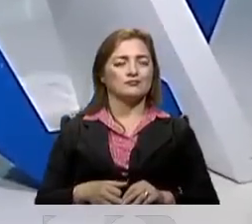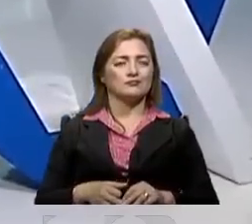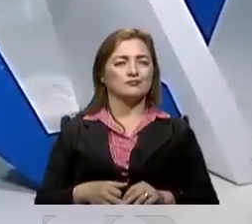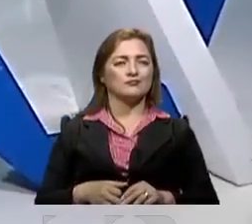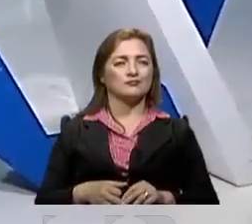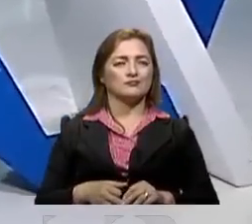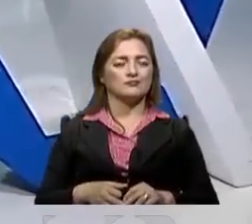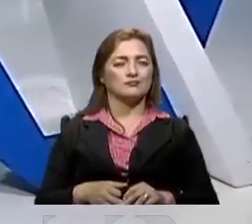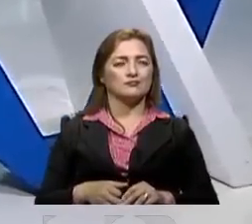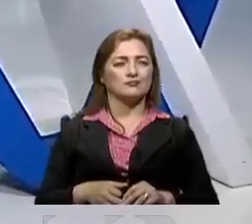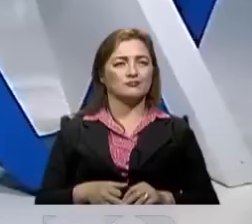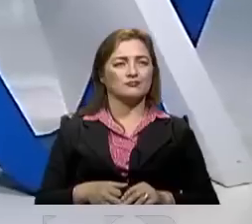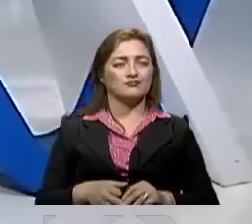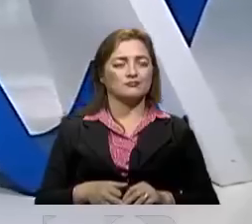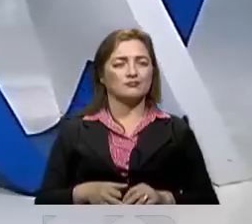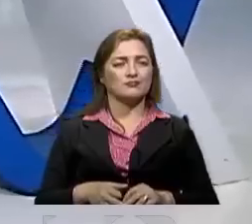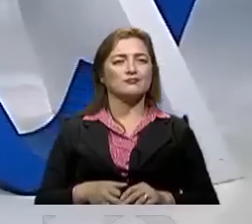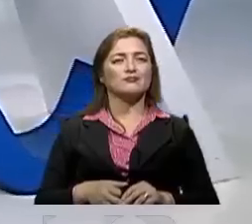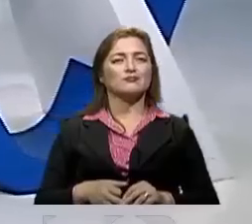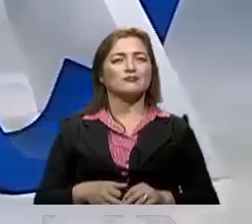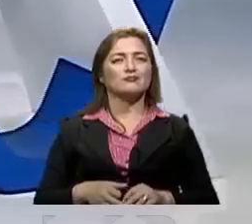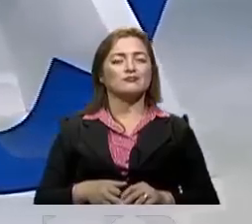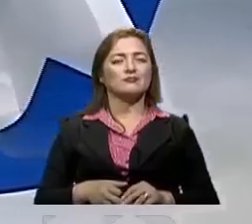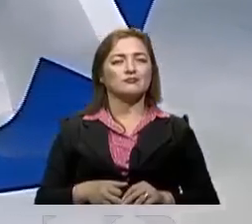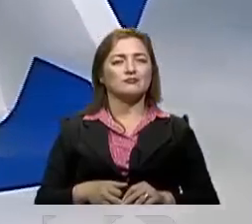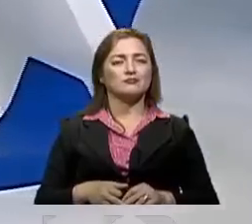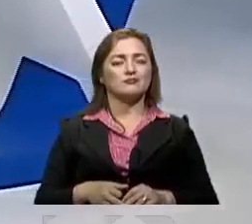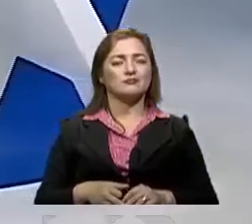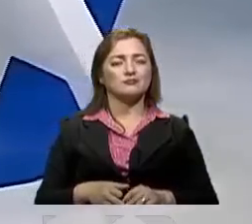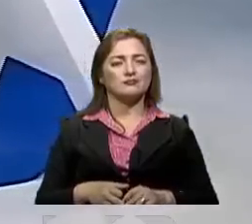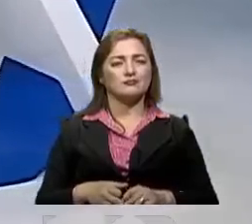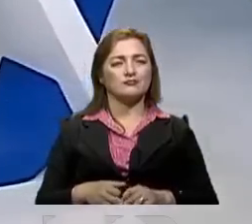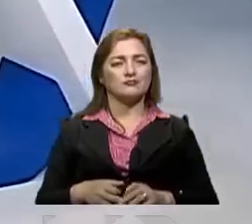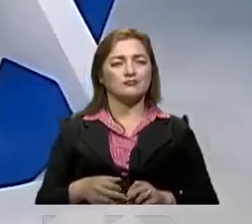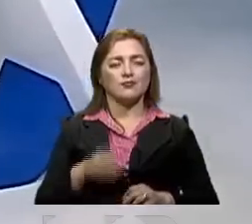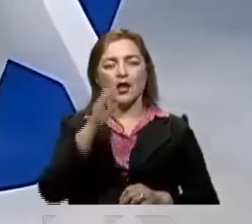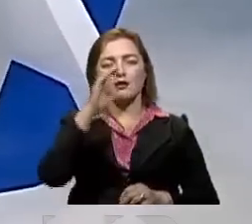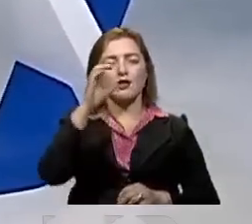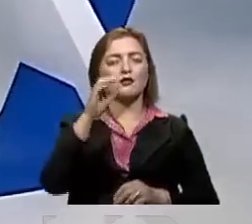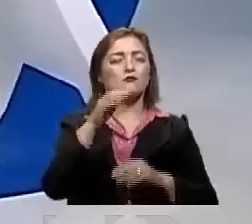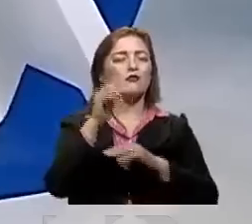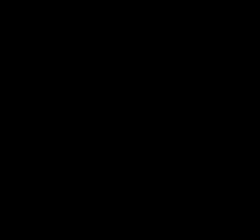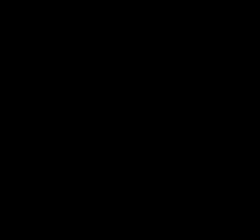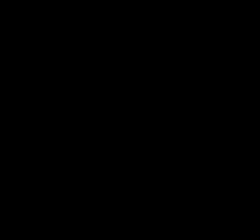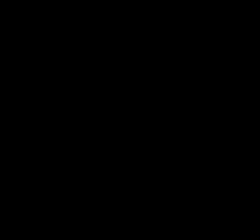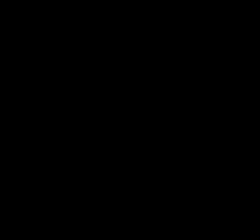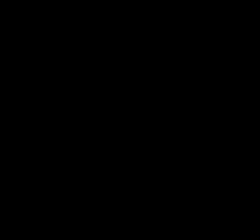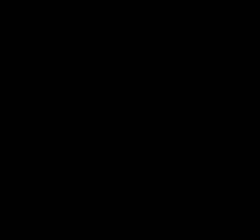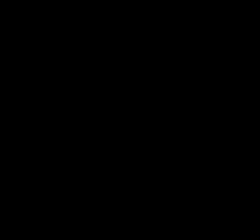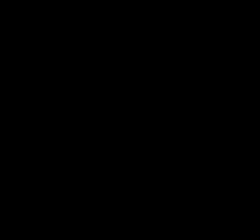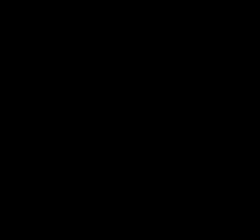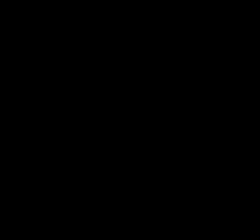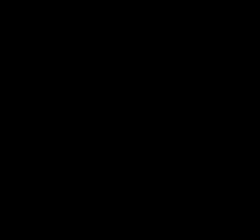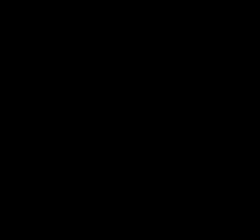¿La de los Beatles? No. De pasito, una canción de George Michael y Elton John, un día como hoy, en 1992.